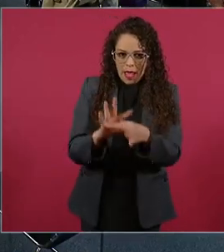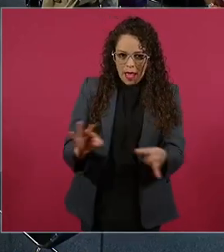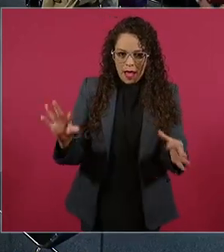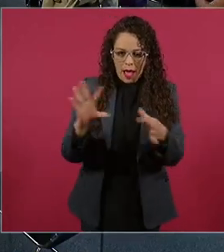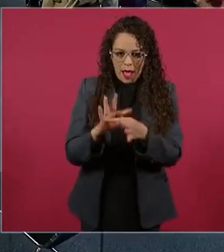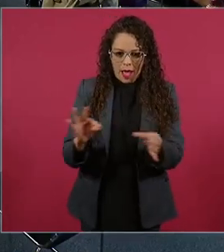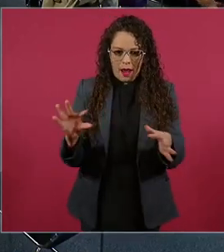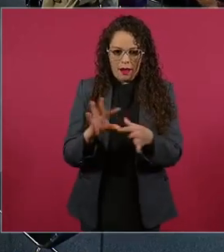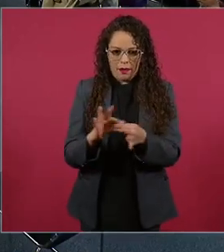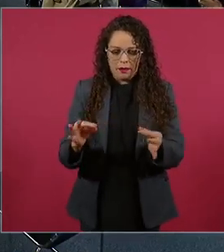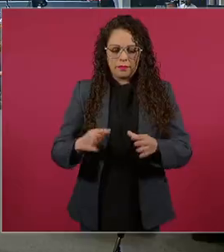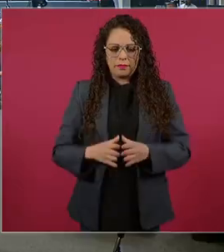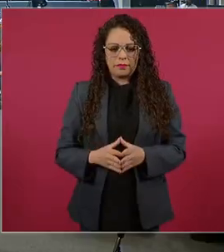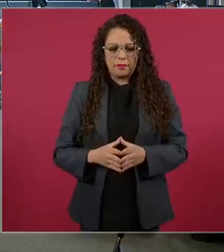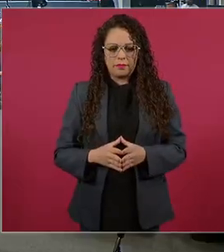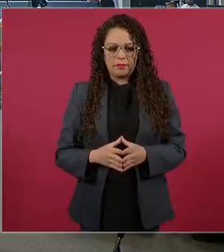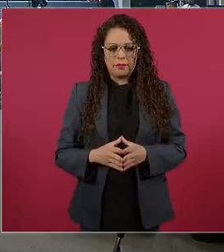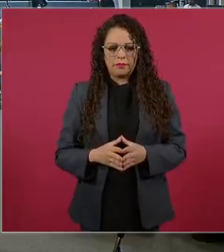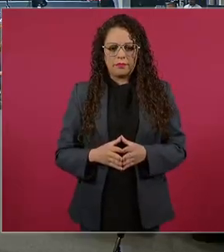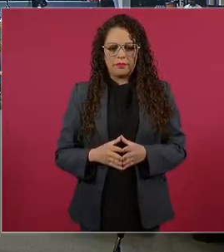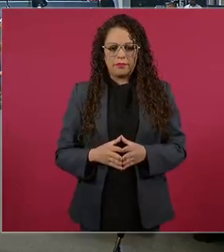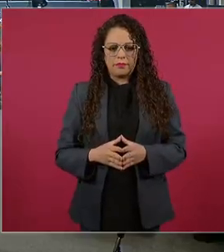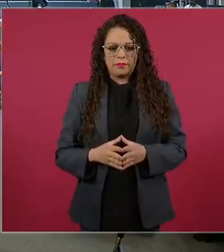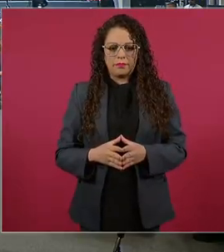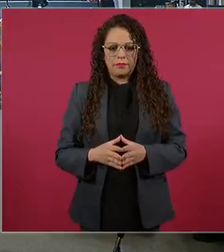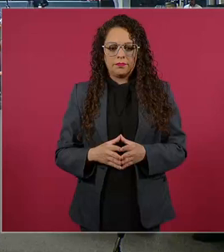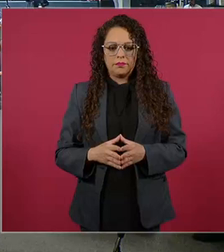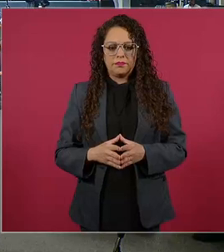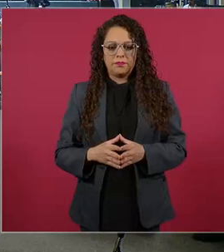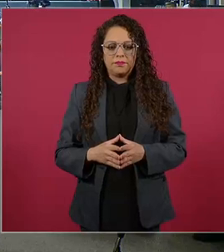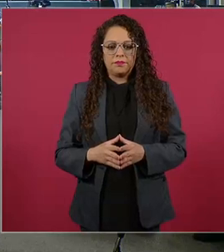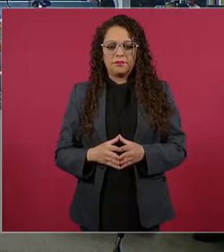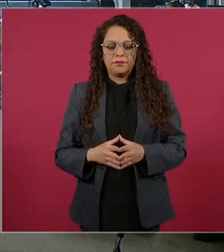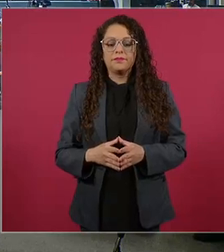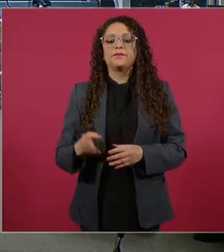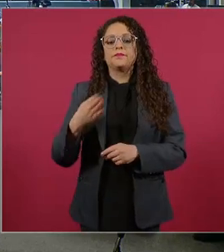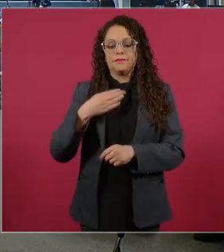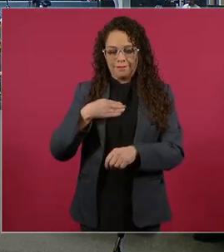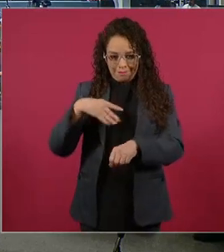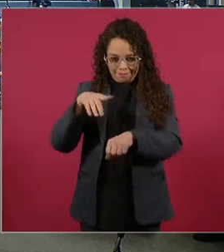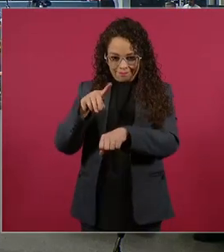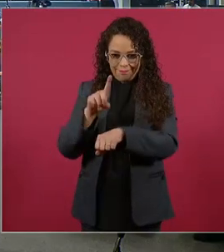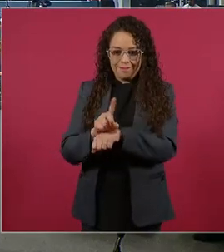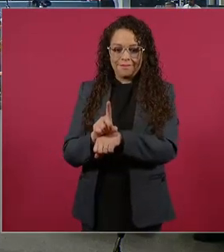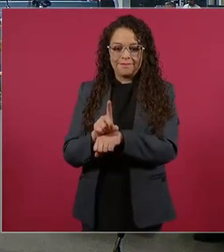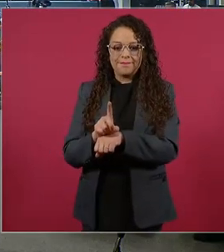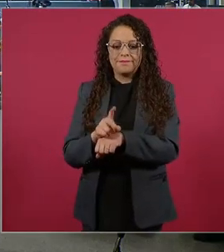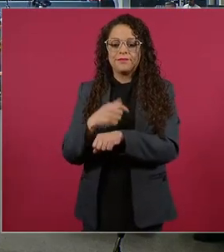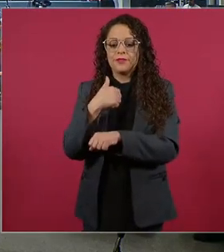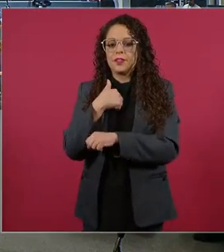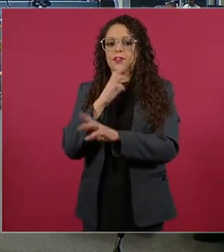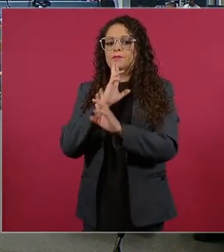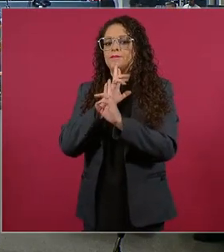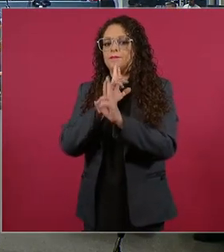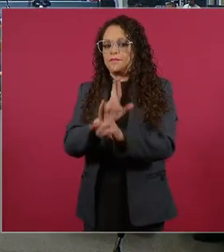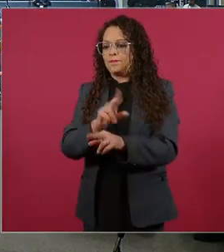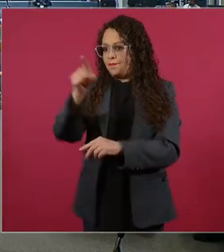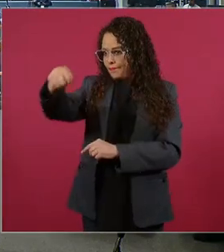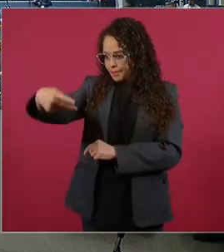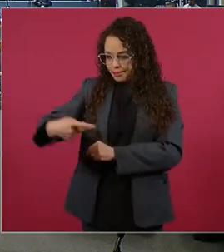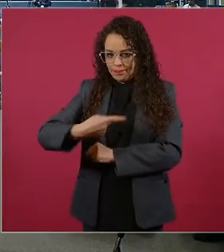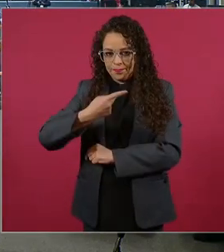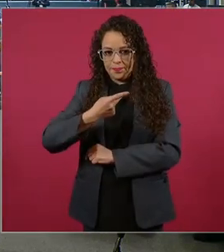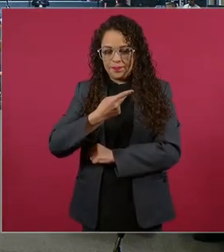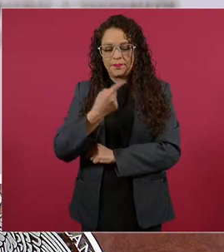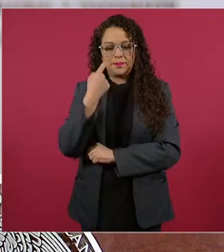y la capacidad? Muy buenos días. Respondiendo a tu pregunta,